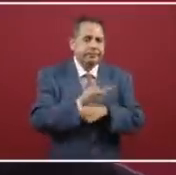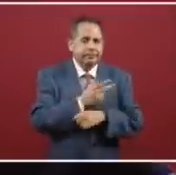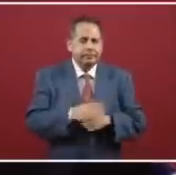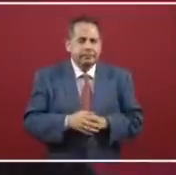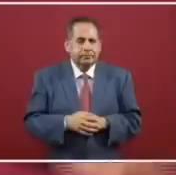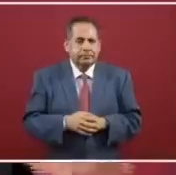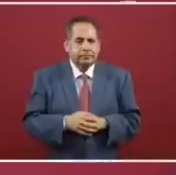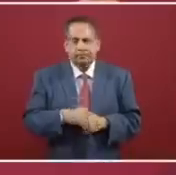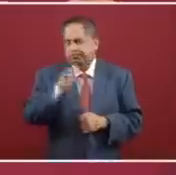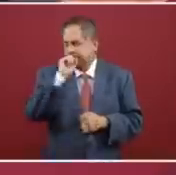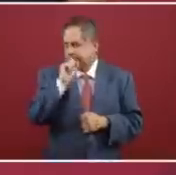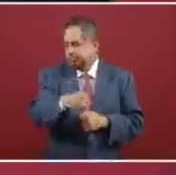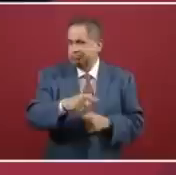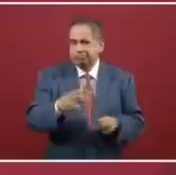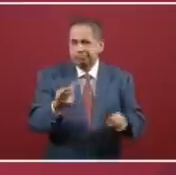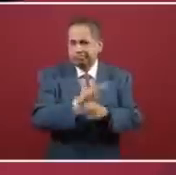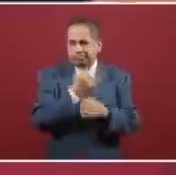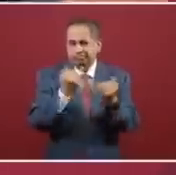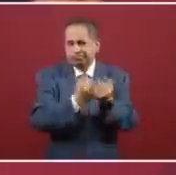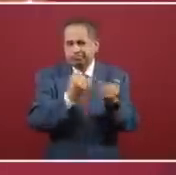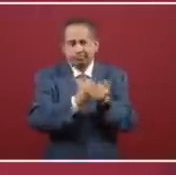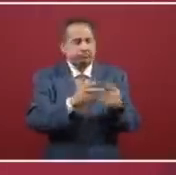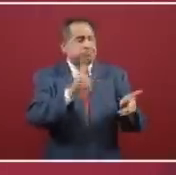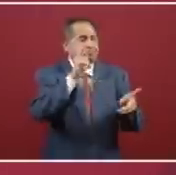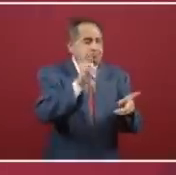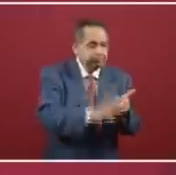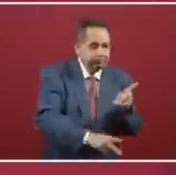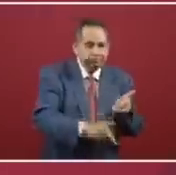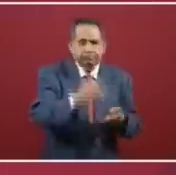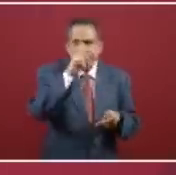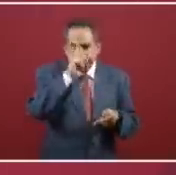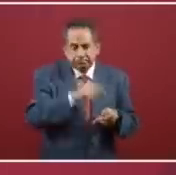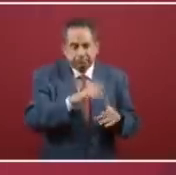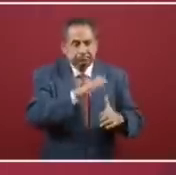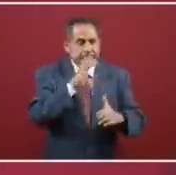pasa en las obras que están inconclusas